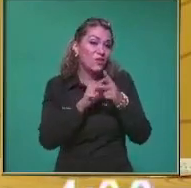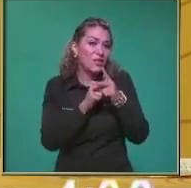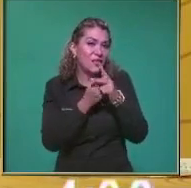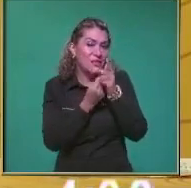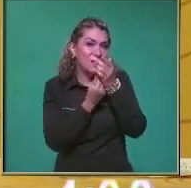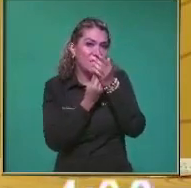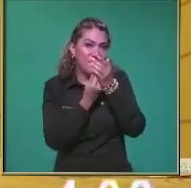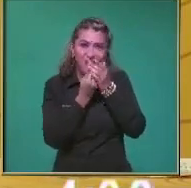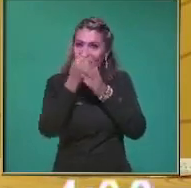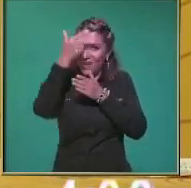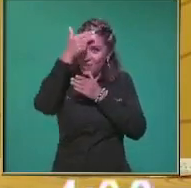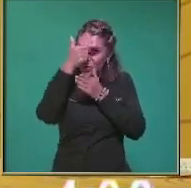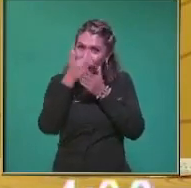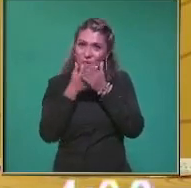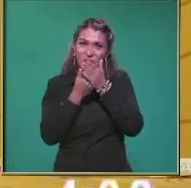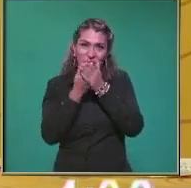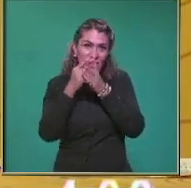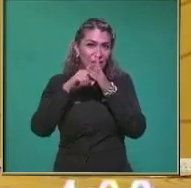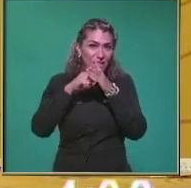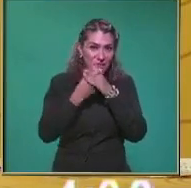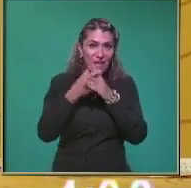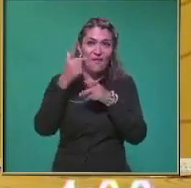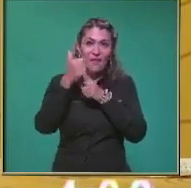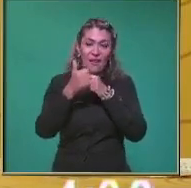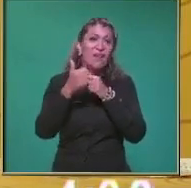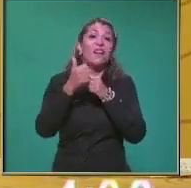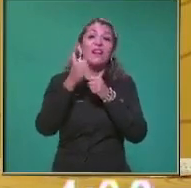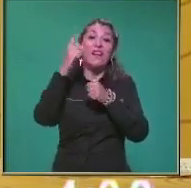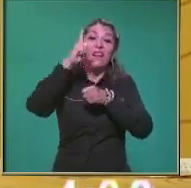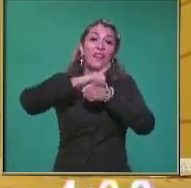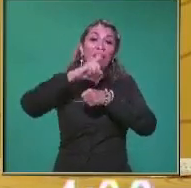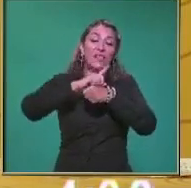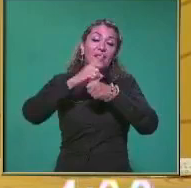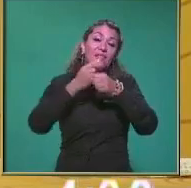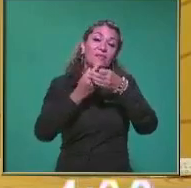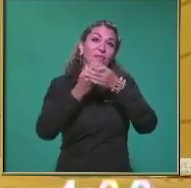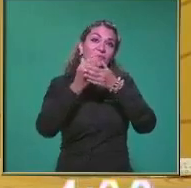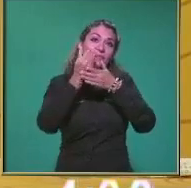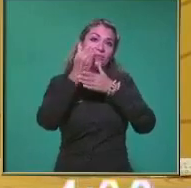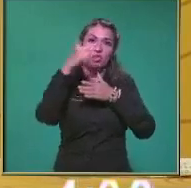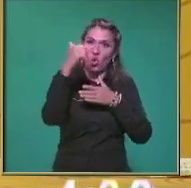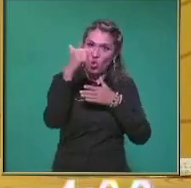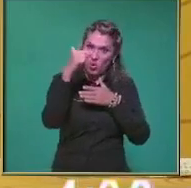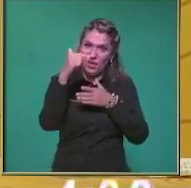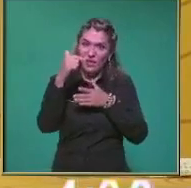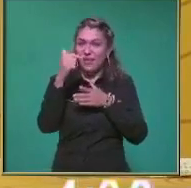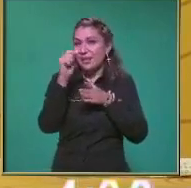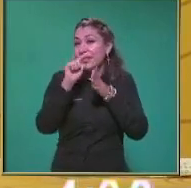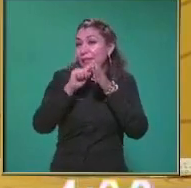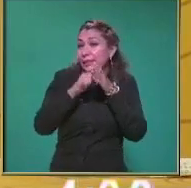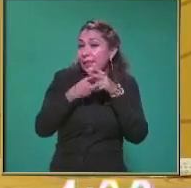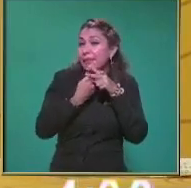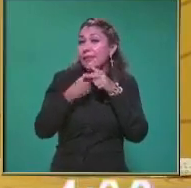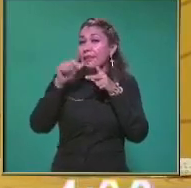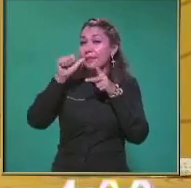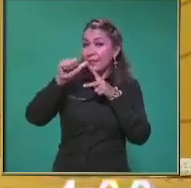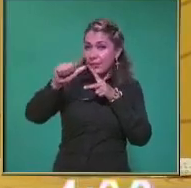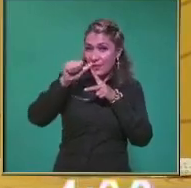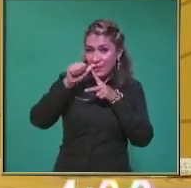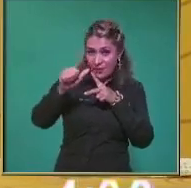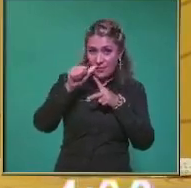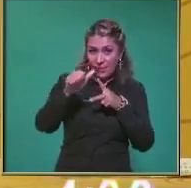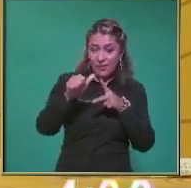lo que es los albores? Los albores son en la madrugada para iniciar el día 16, o sea, ya para